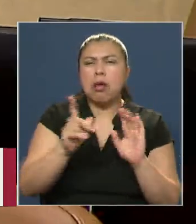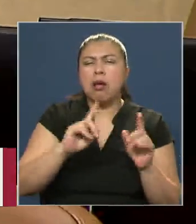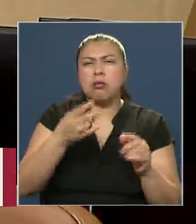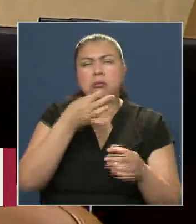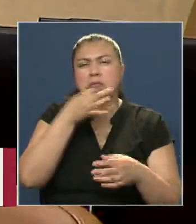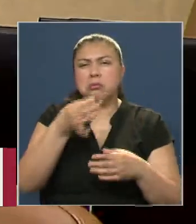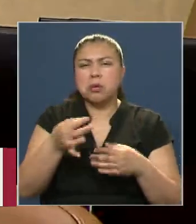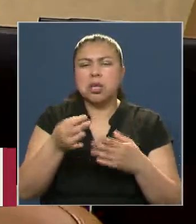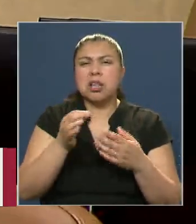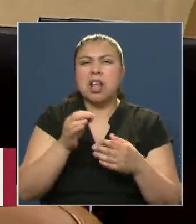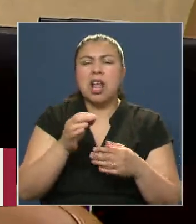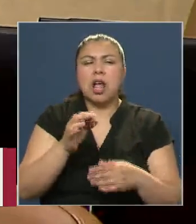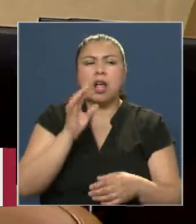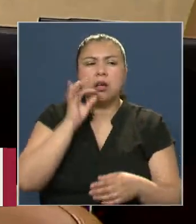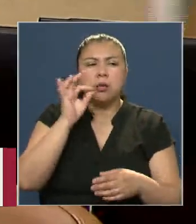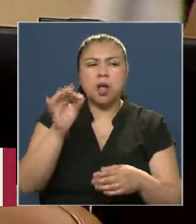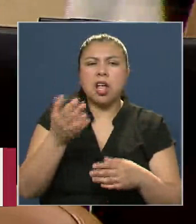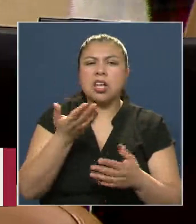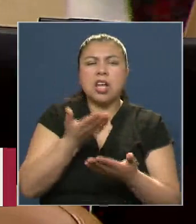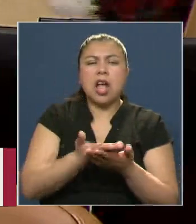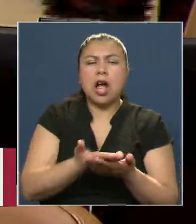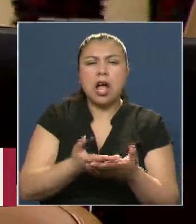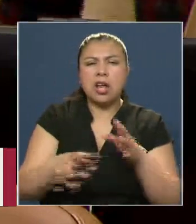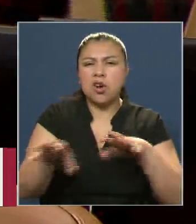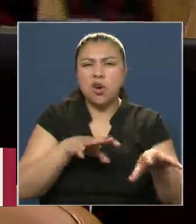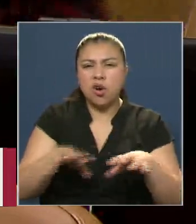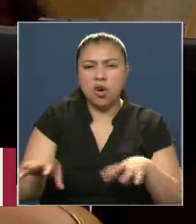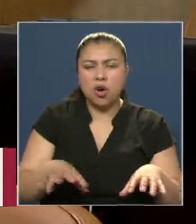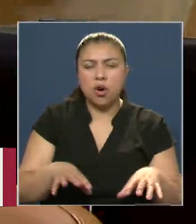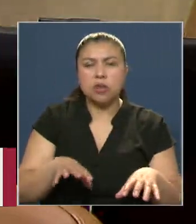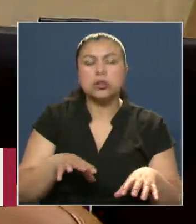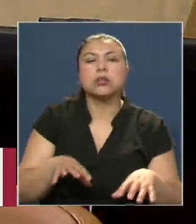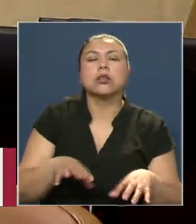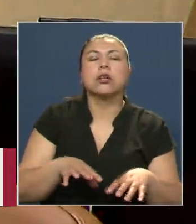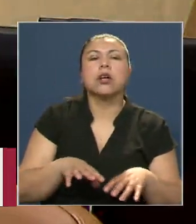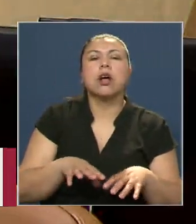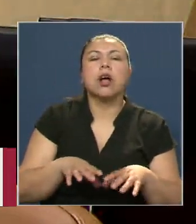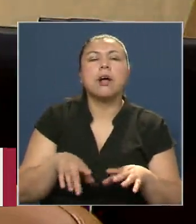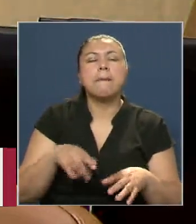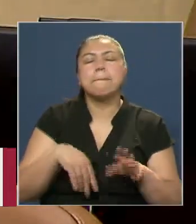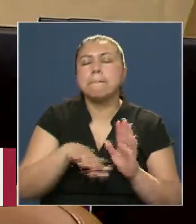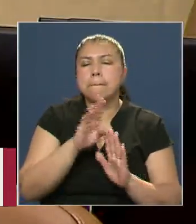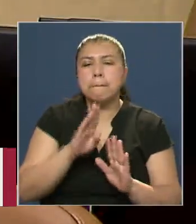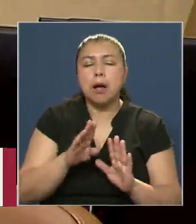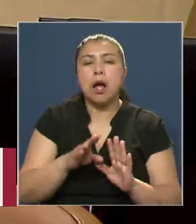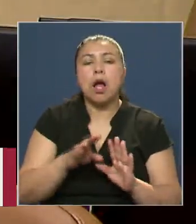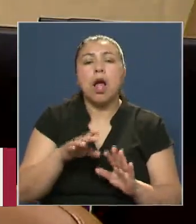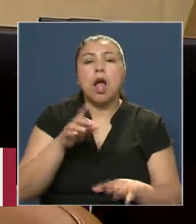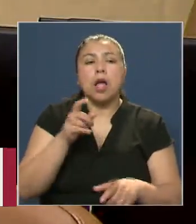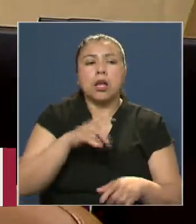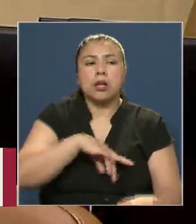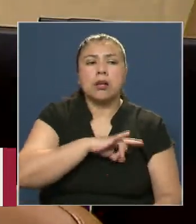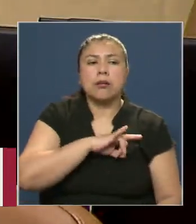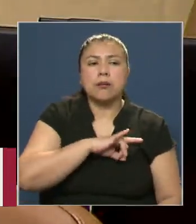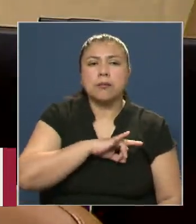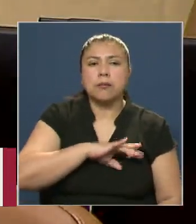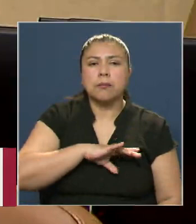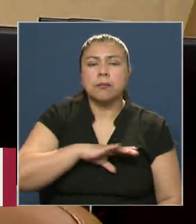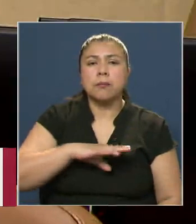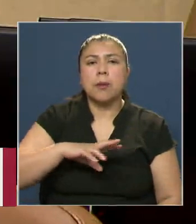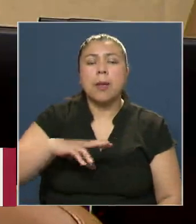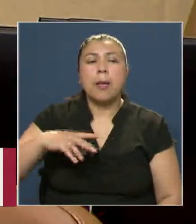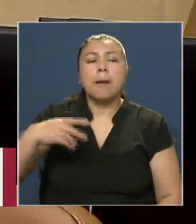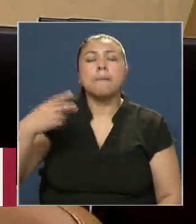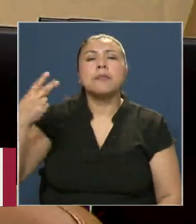riqueza y opulencia que hay. La existencia de una reducida proporción de chilenos que se apropian de una gran cantidad